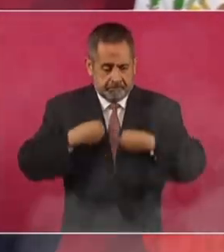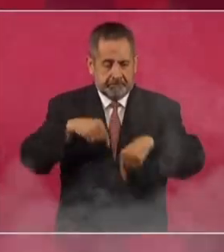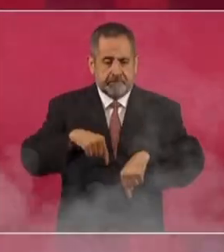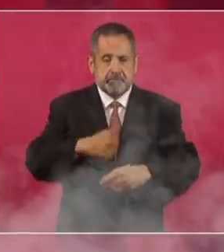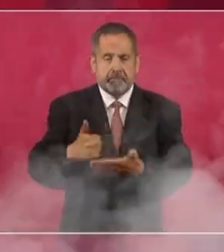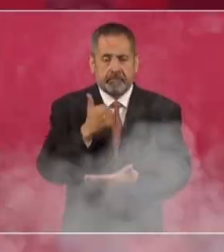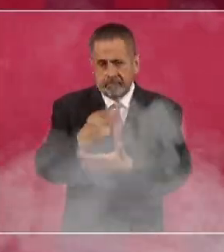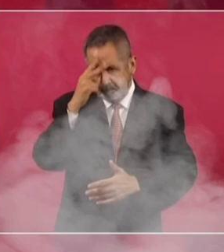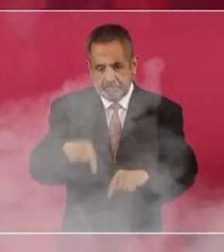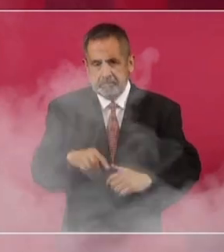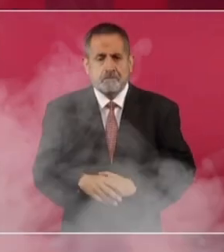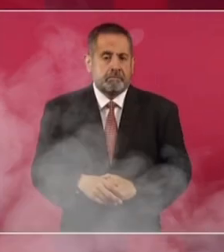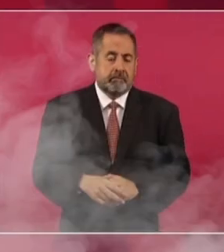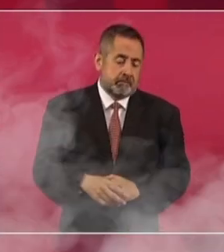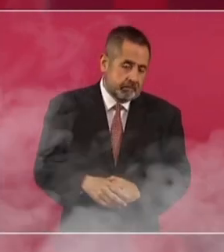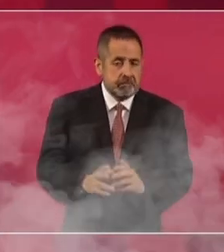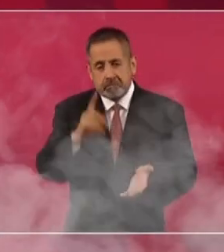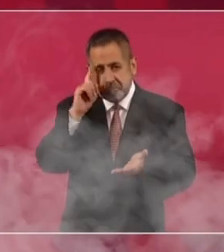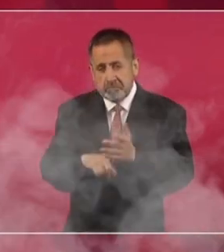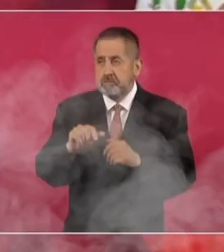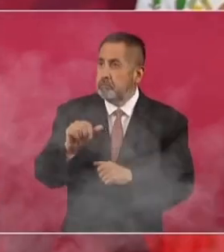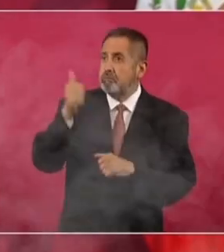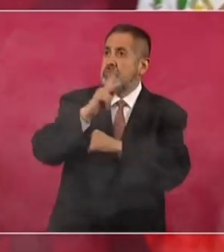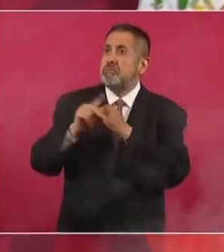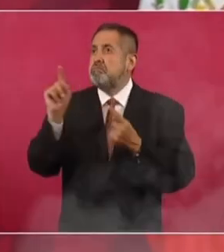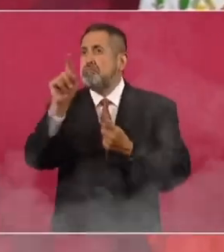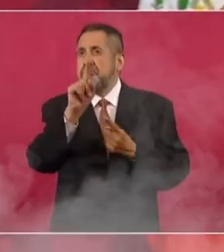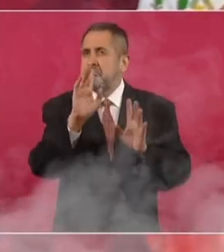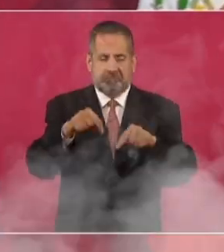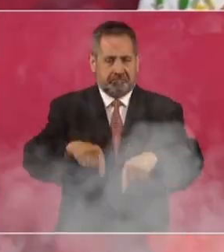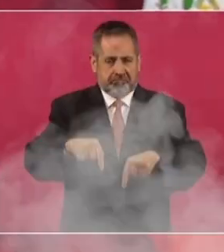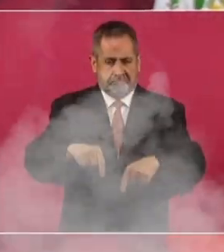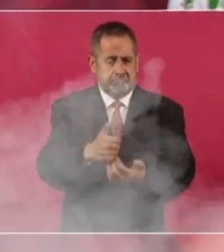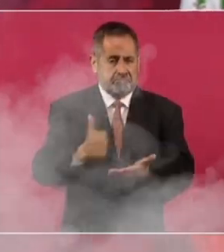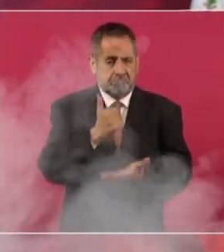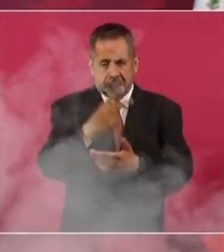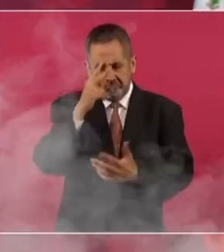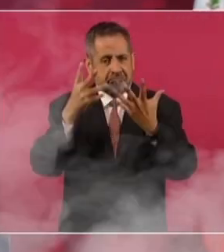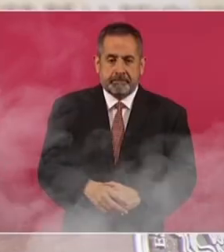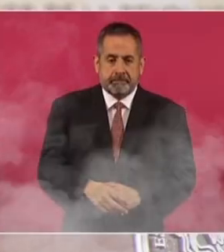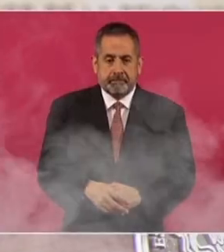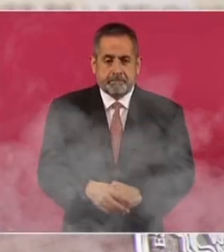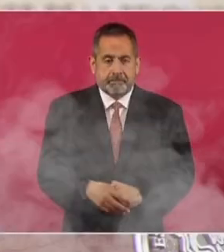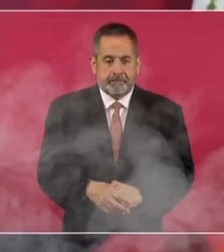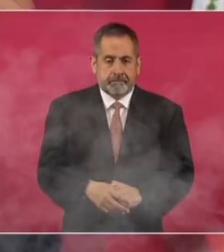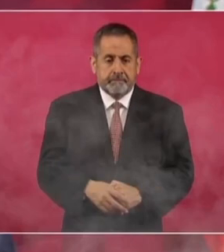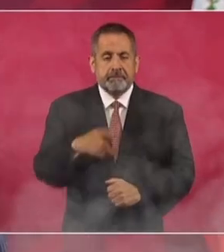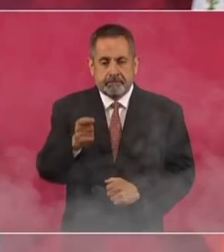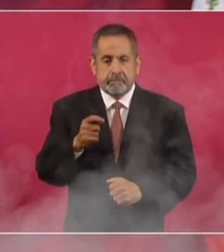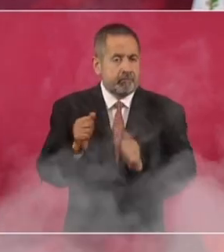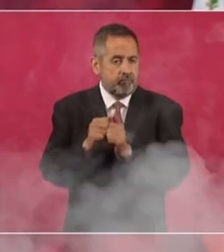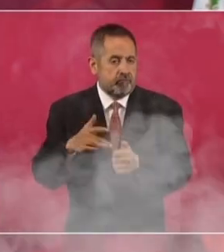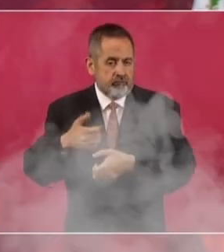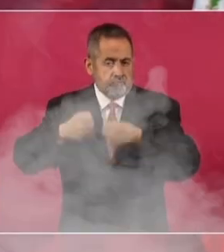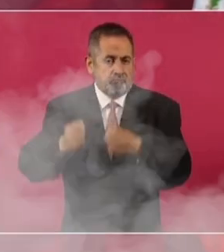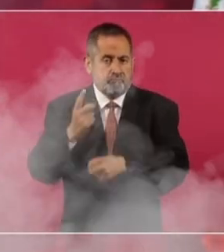de México. Yo creo que es de las ciudades del extranjero en donde hay más estadounidenses. Y eso tiene que ver con la